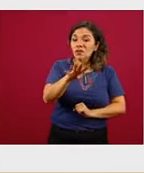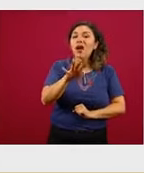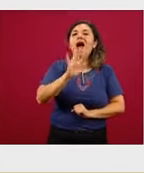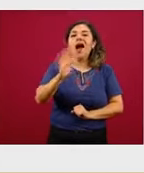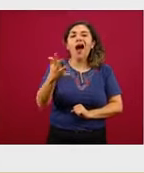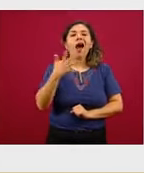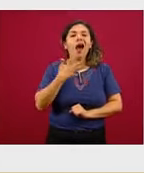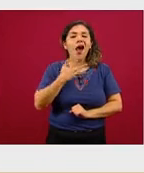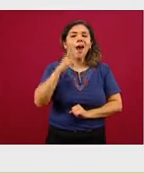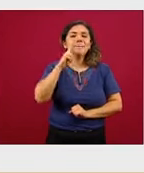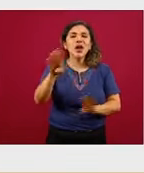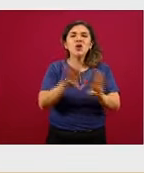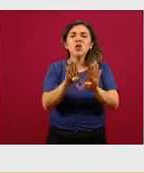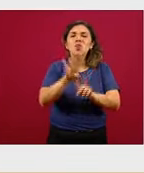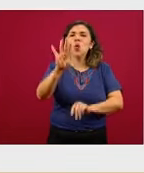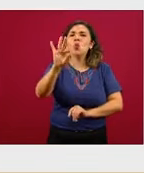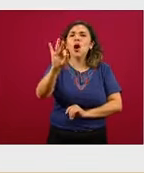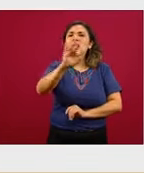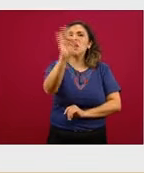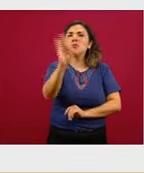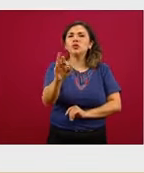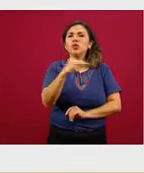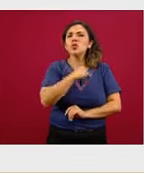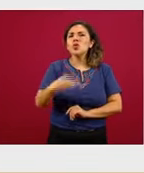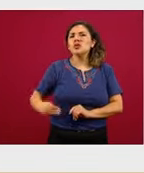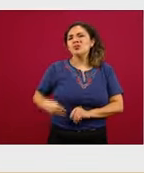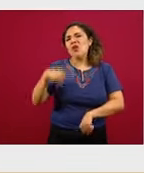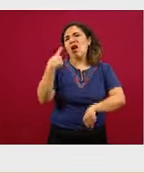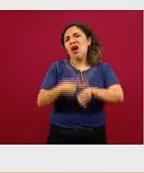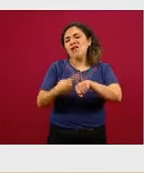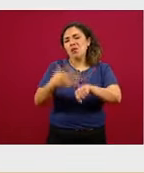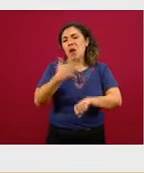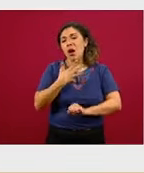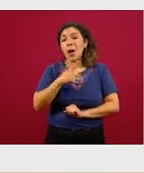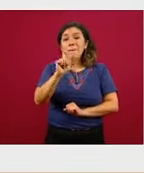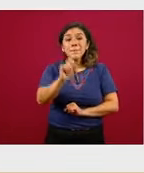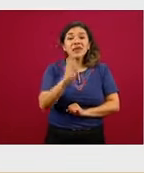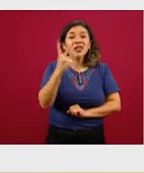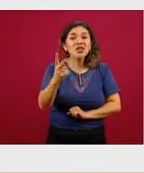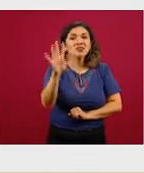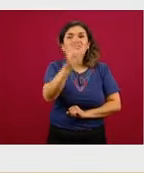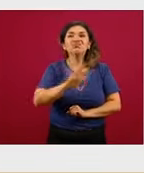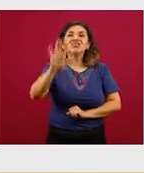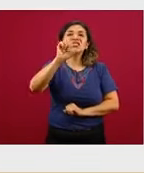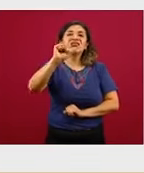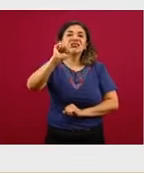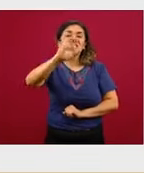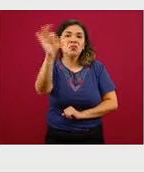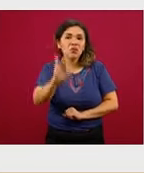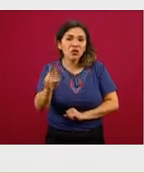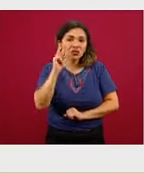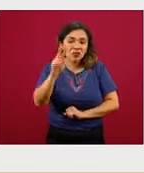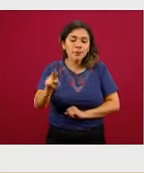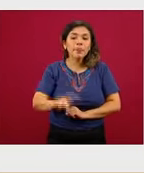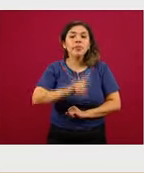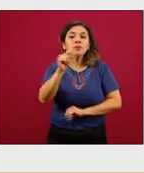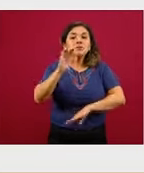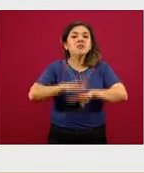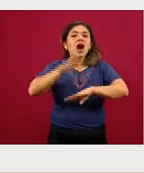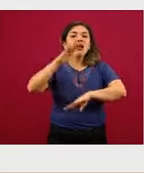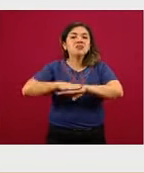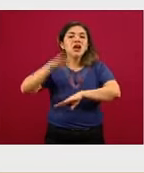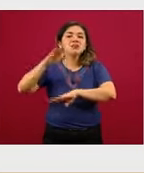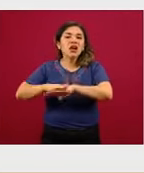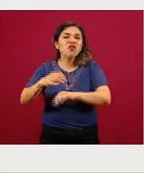vemos un poco ya como el 40% de municipios afectados, ya en la 22 es prácticamente el 60%, vemos que se